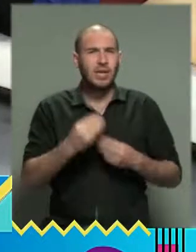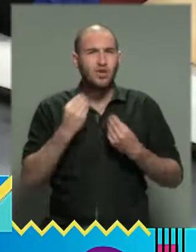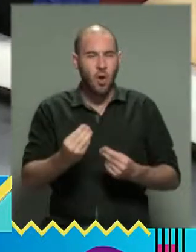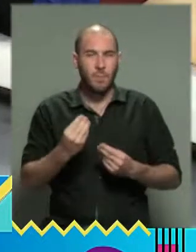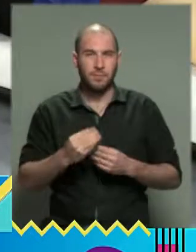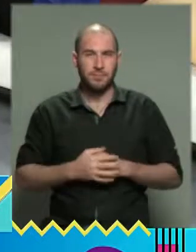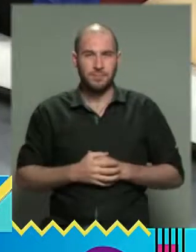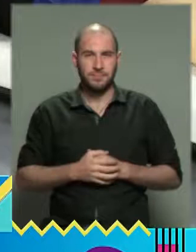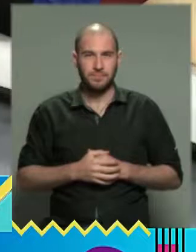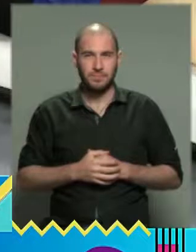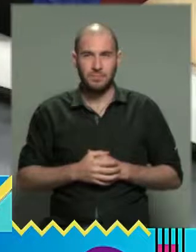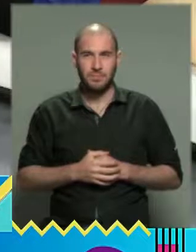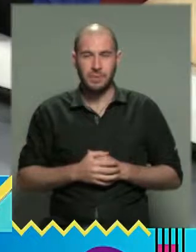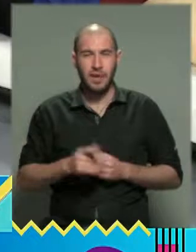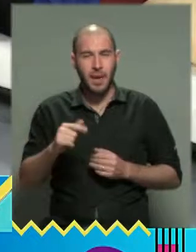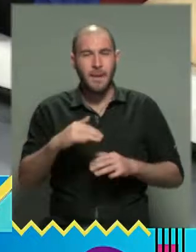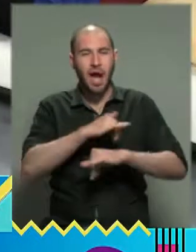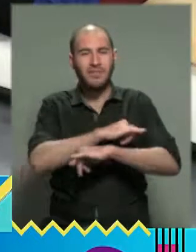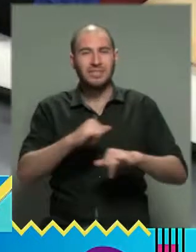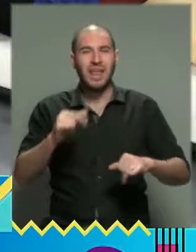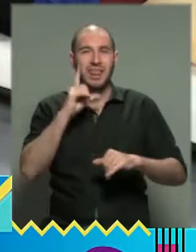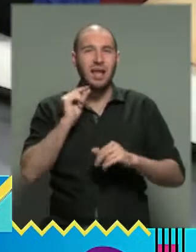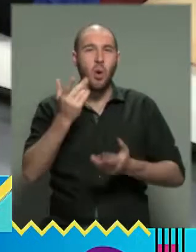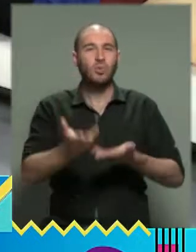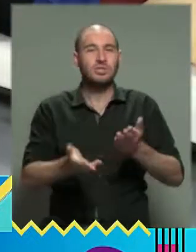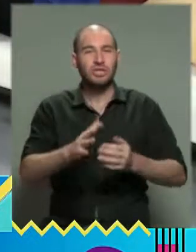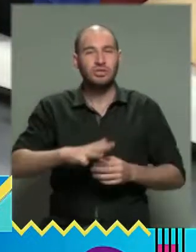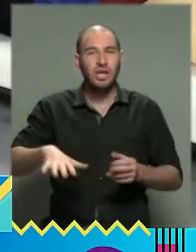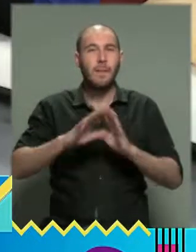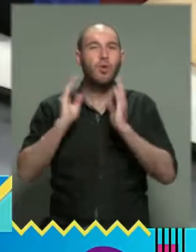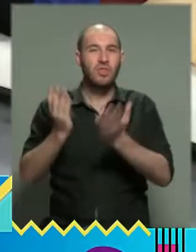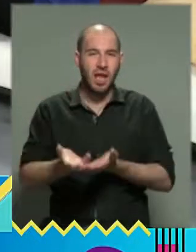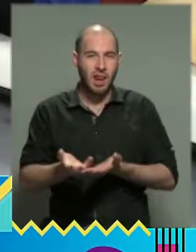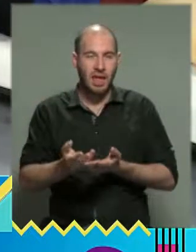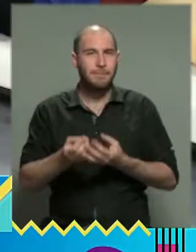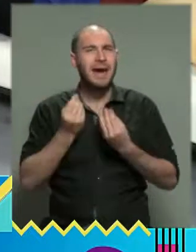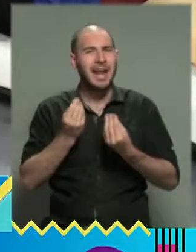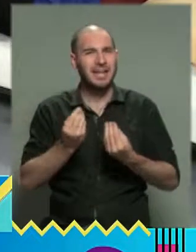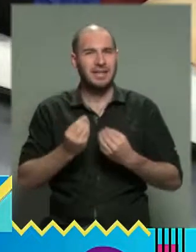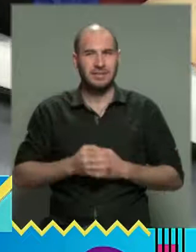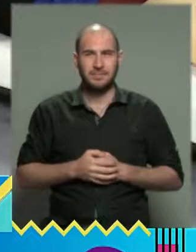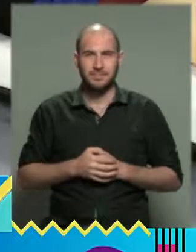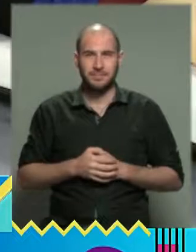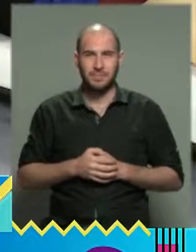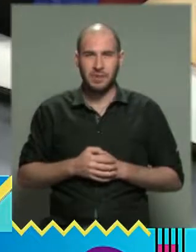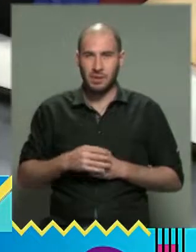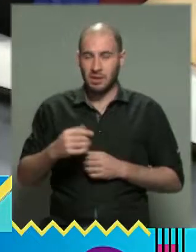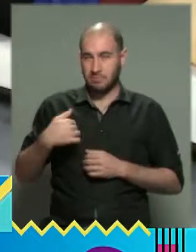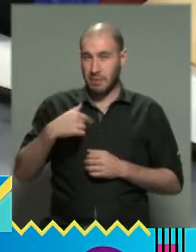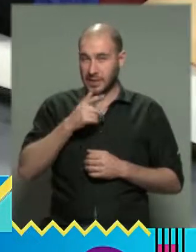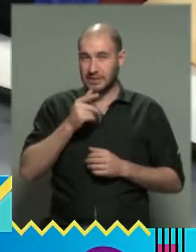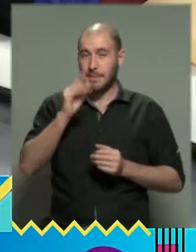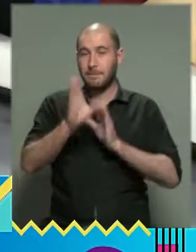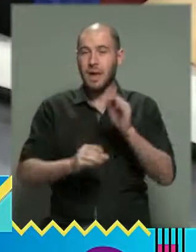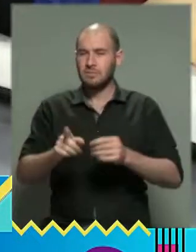el que se proclame un día de la justicia social a nivel mundial? ¿Para qué es? Yo creo que para que los